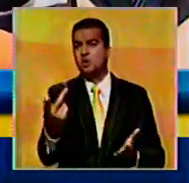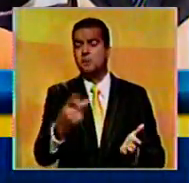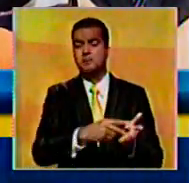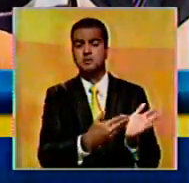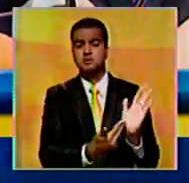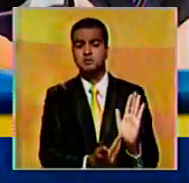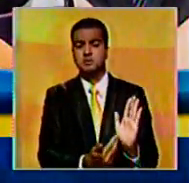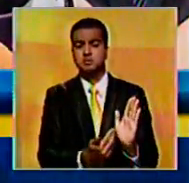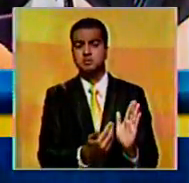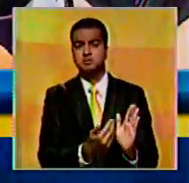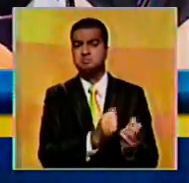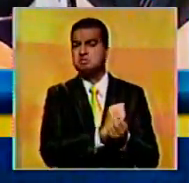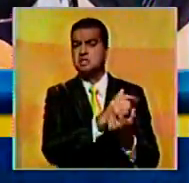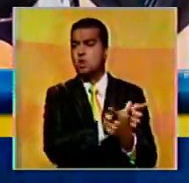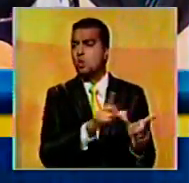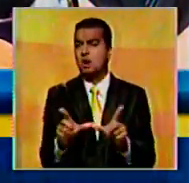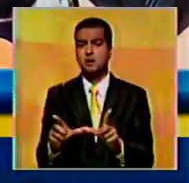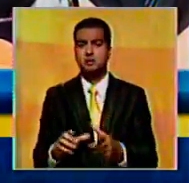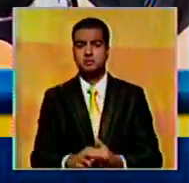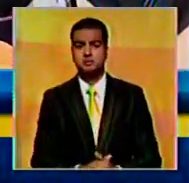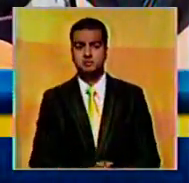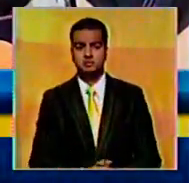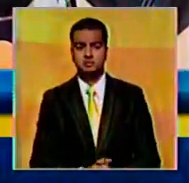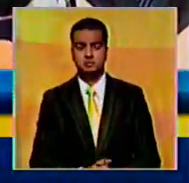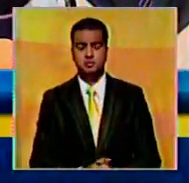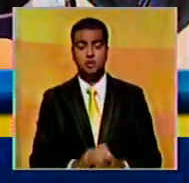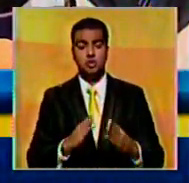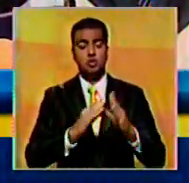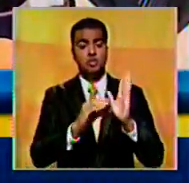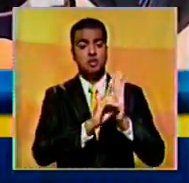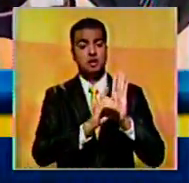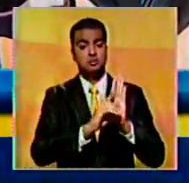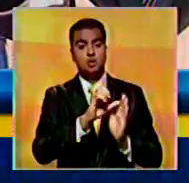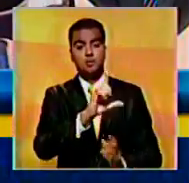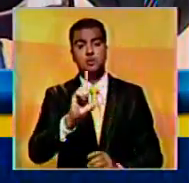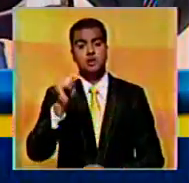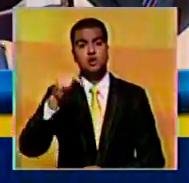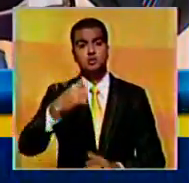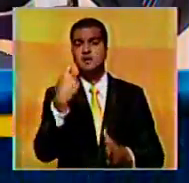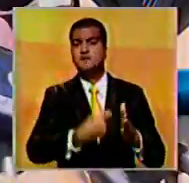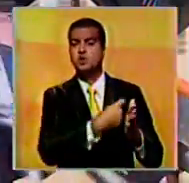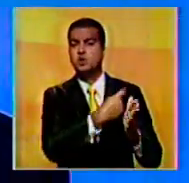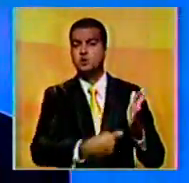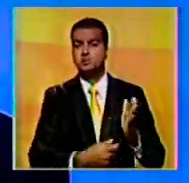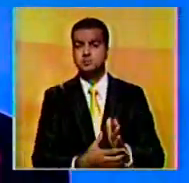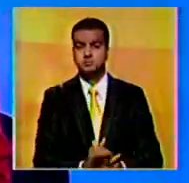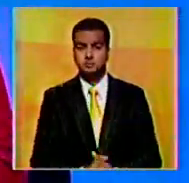sin lugar, cuando todos los derechos de Leopoldo López hoy se le han violado.